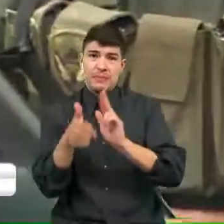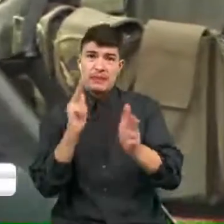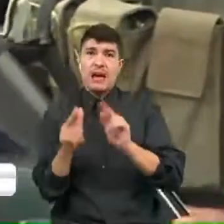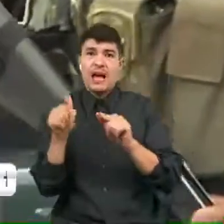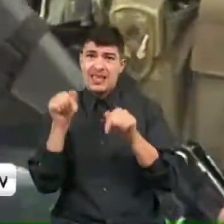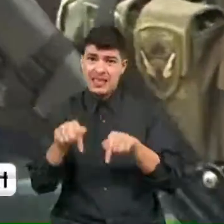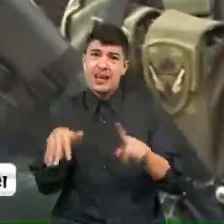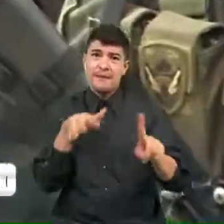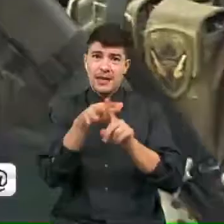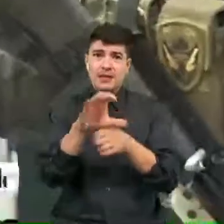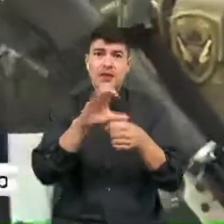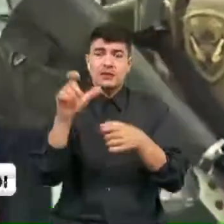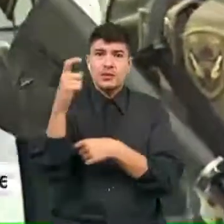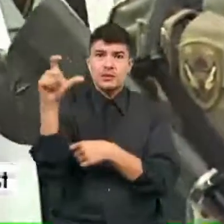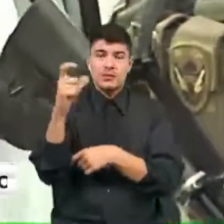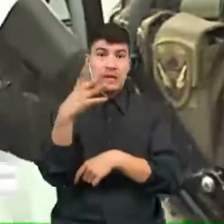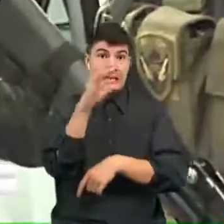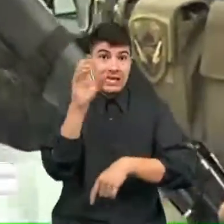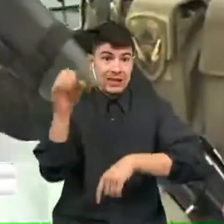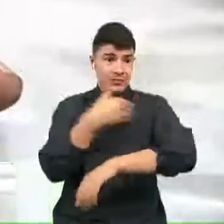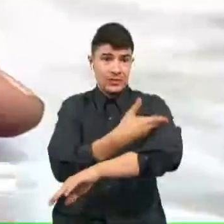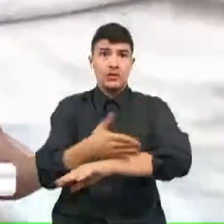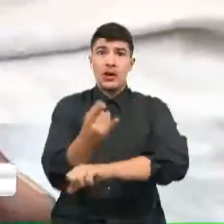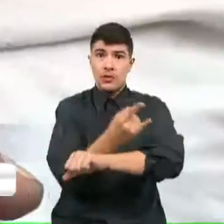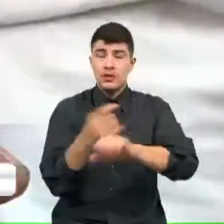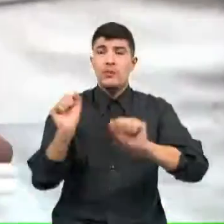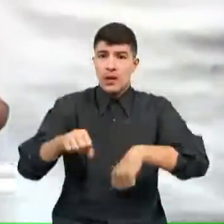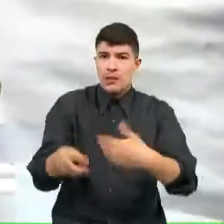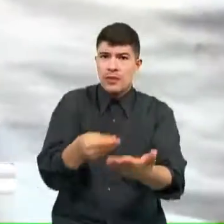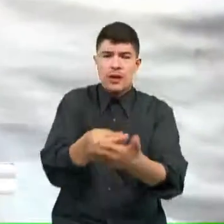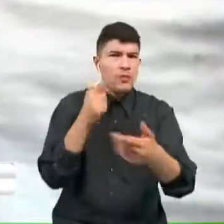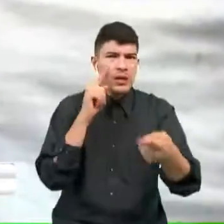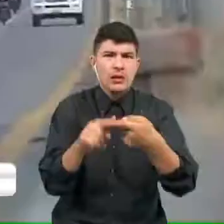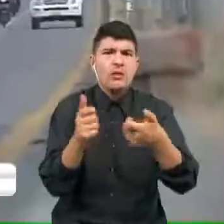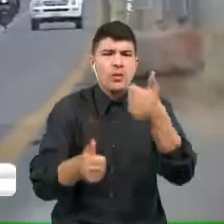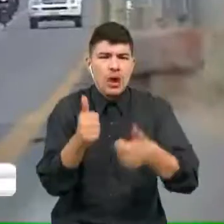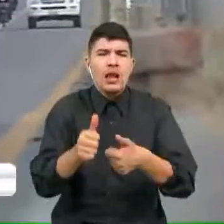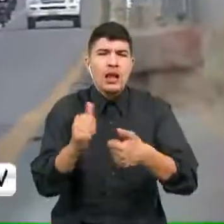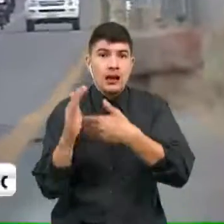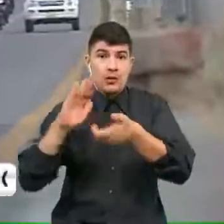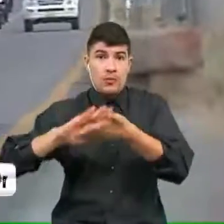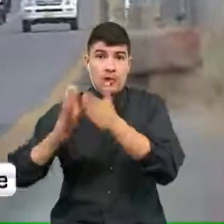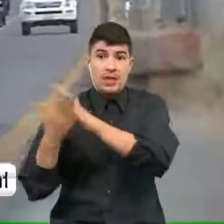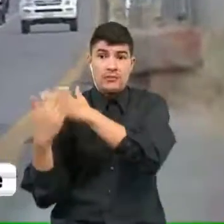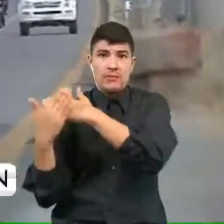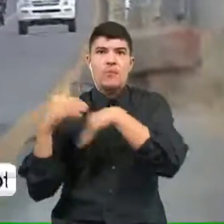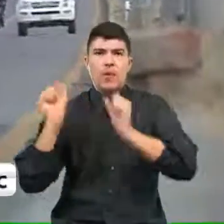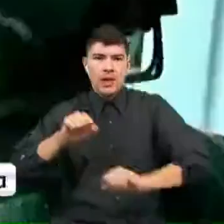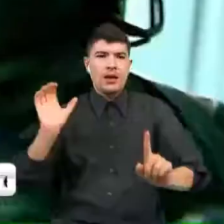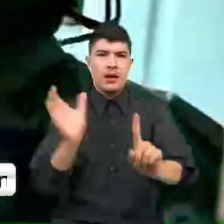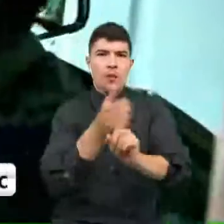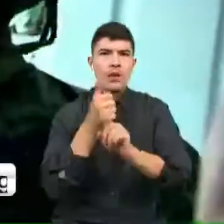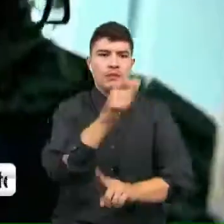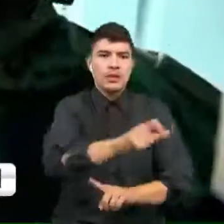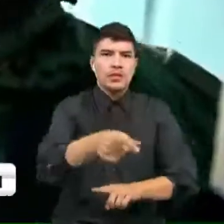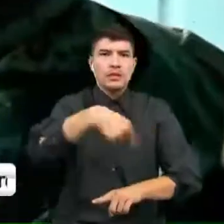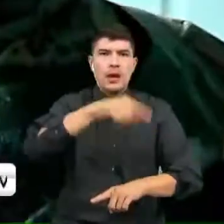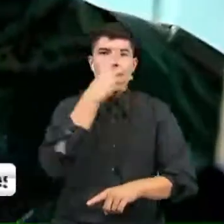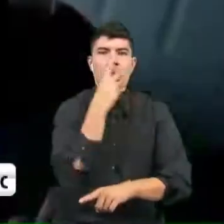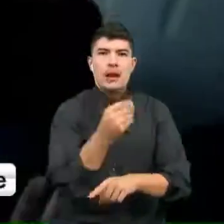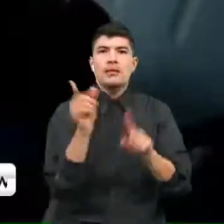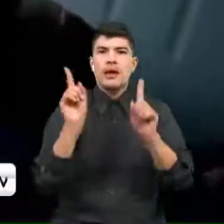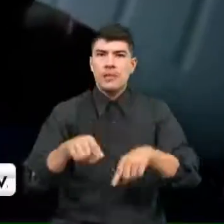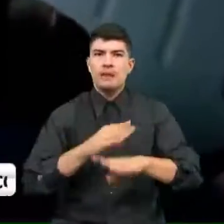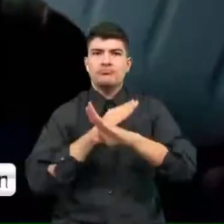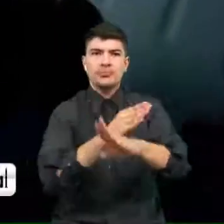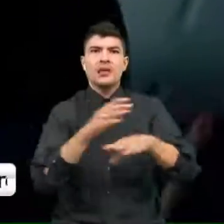importante suma de dinero será utilizada para pagar recompensas con el objetivo de capturar a ladrones de personas vehículos y celulares pero también para diezmar